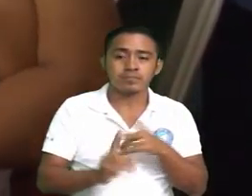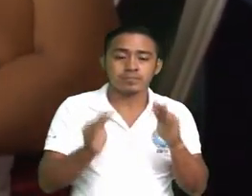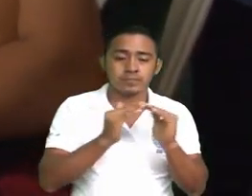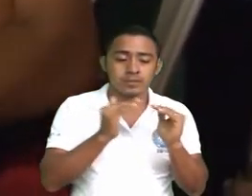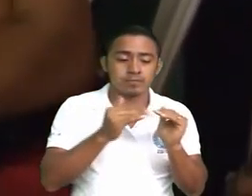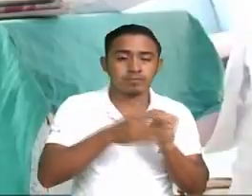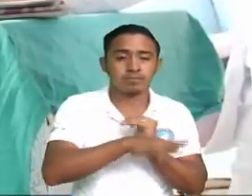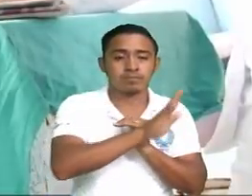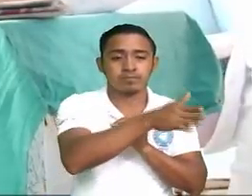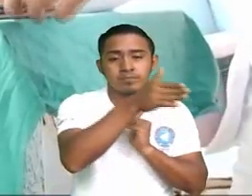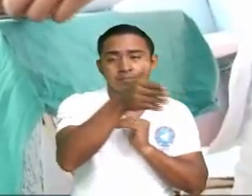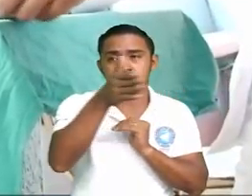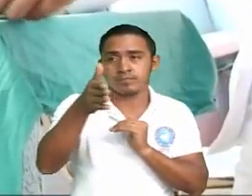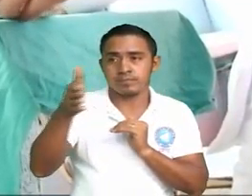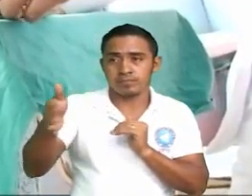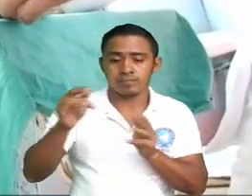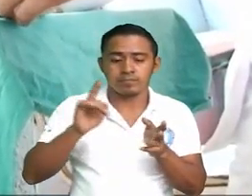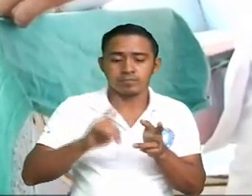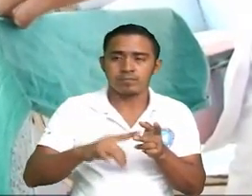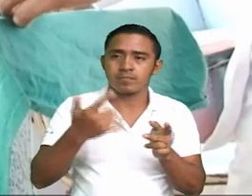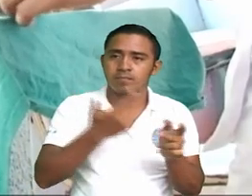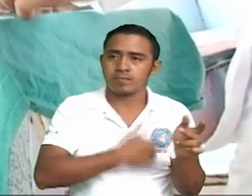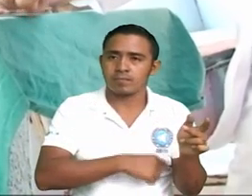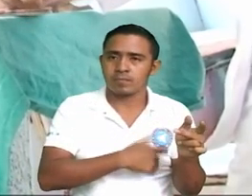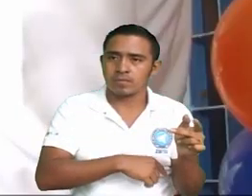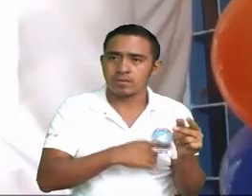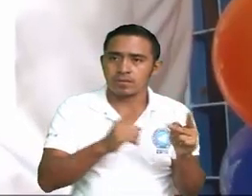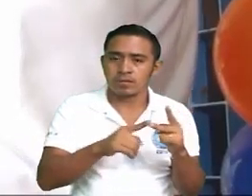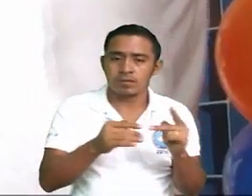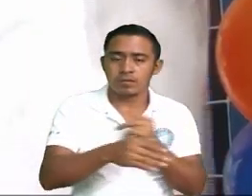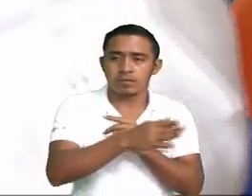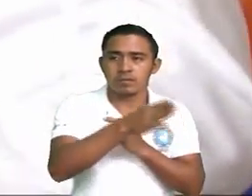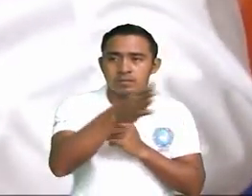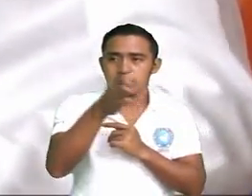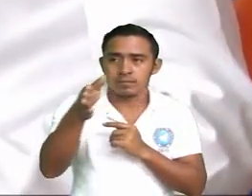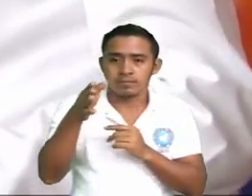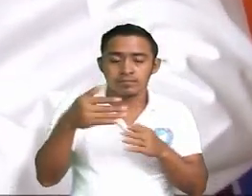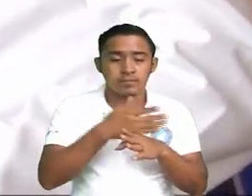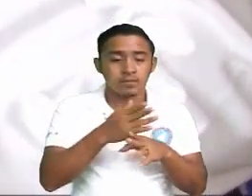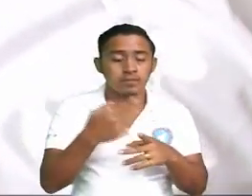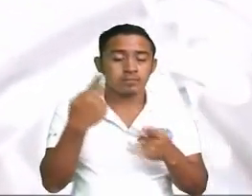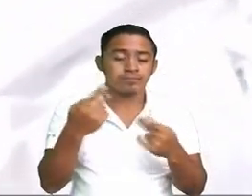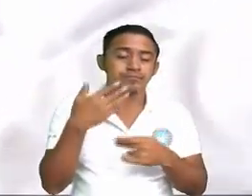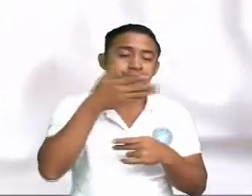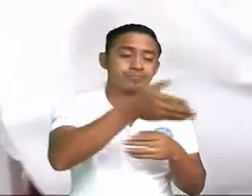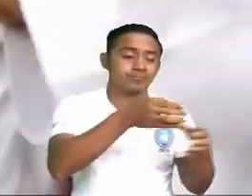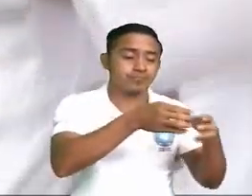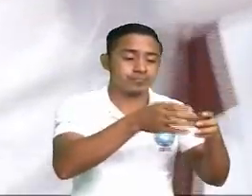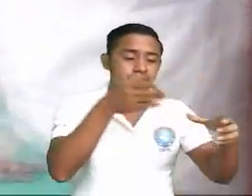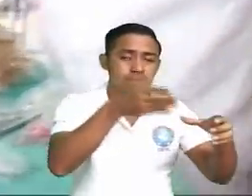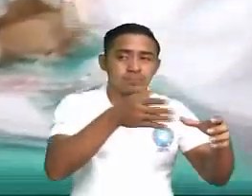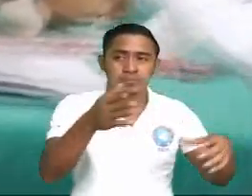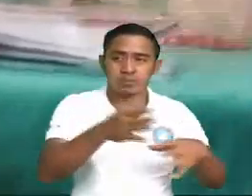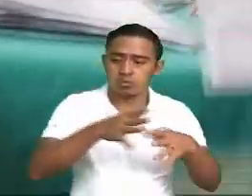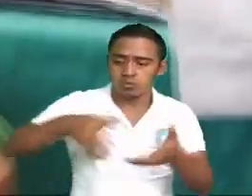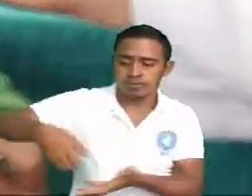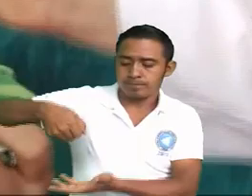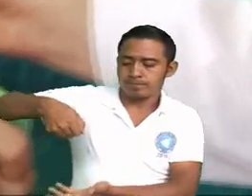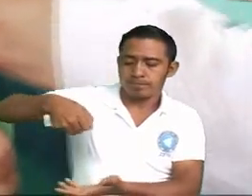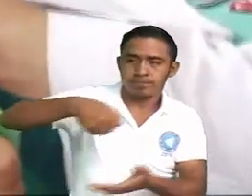casa y escolar. En el casa a casa es cuando nosotros vamos a la comunidad con los equipos,